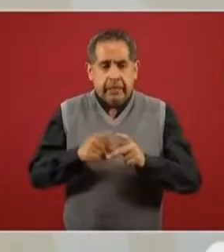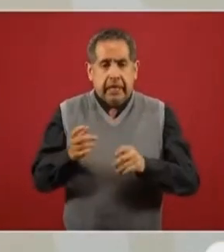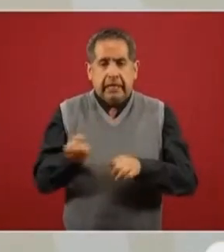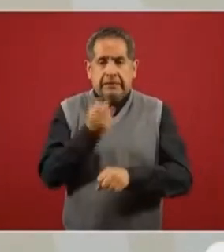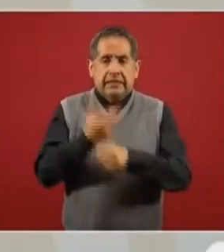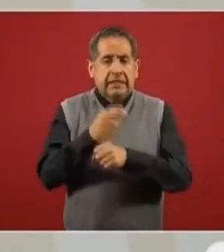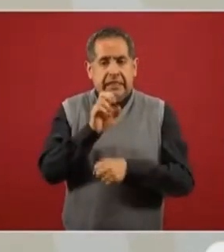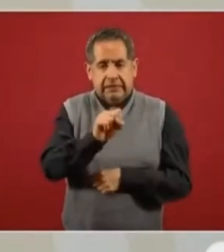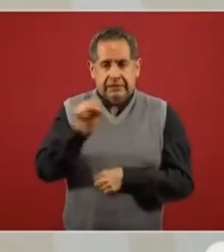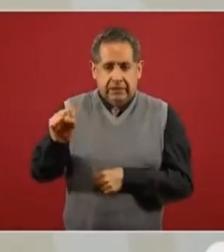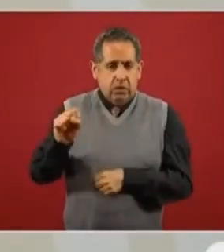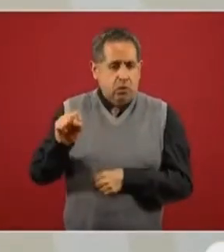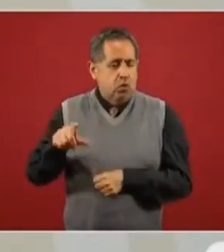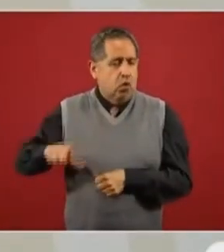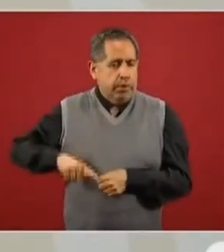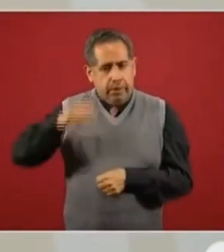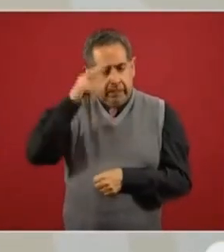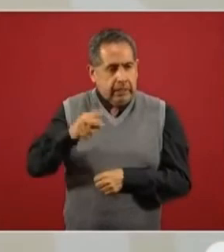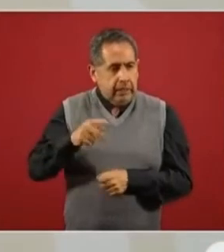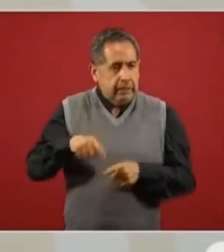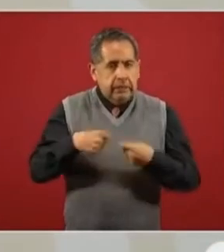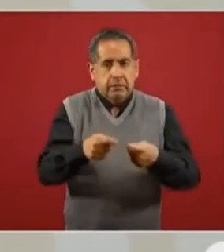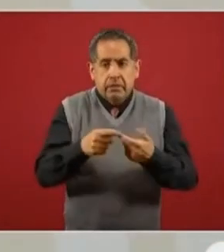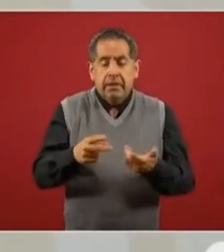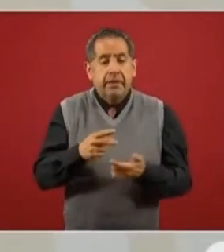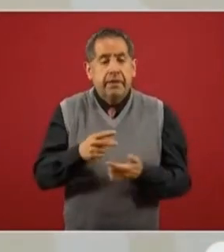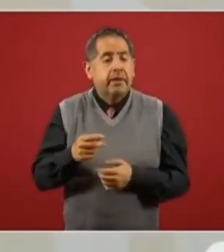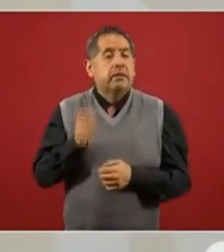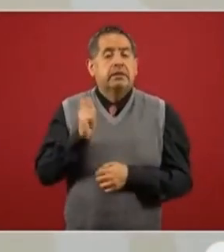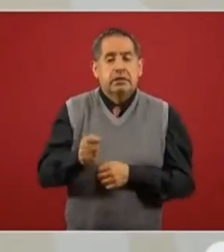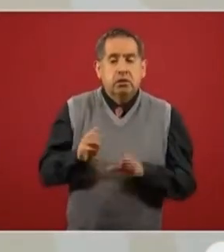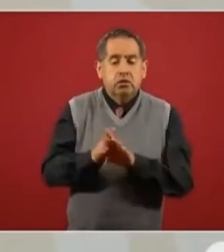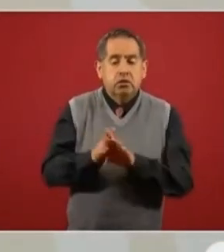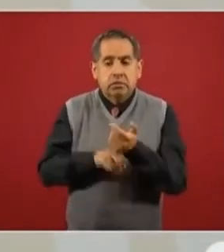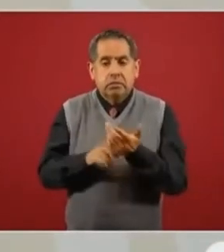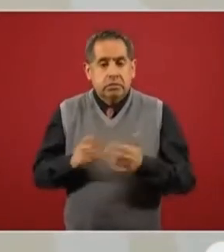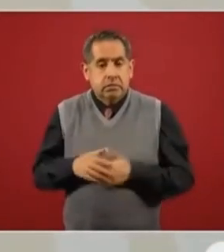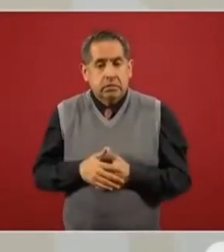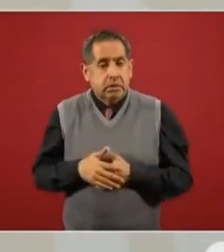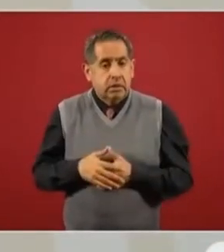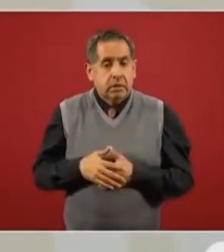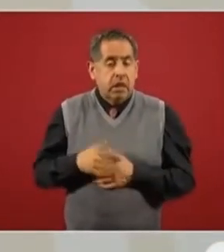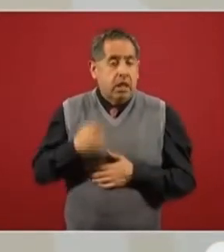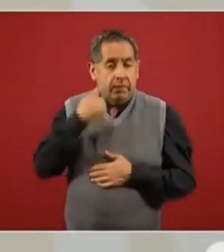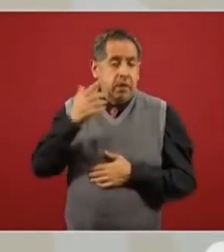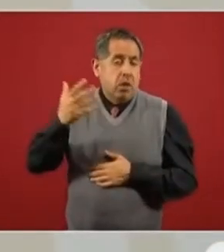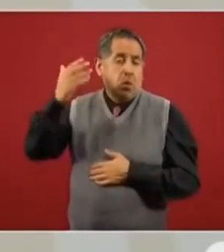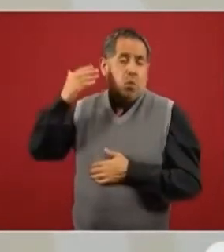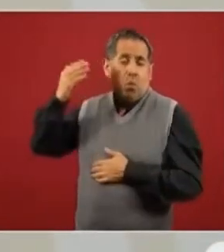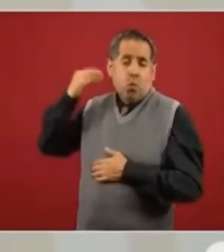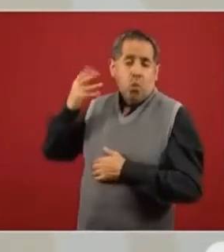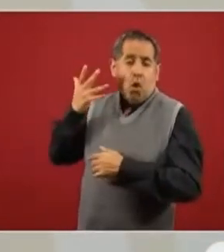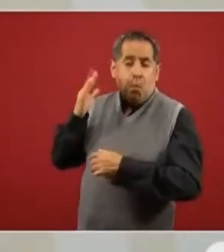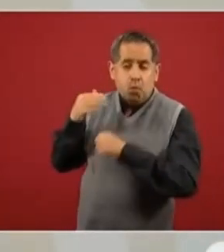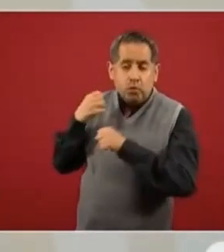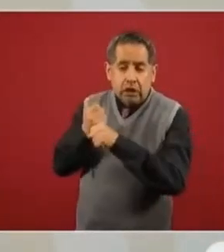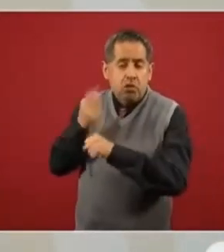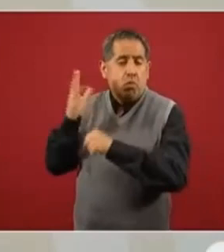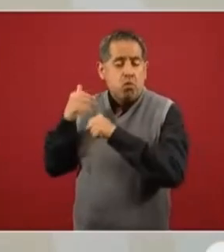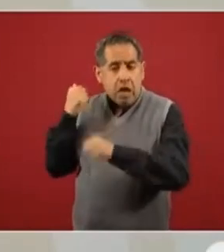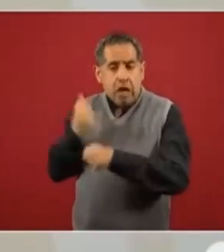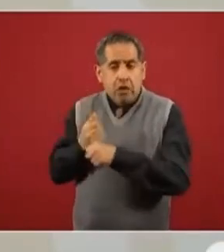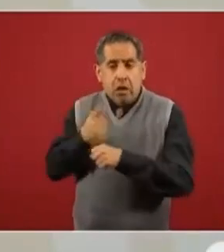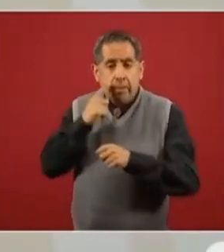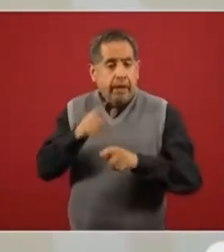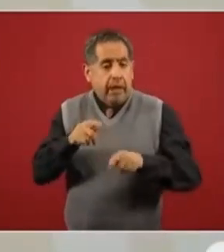Secretaría de Salud del Gobierno de México tiene que ver precisamente con que, a lo largo de muchas décadas, los